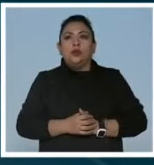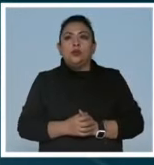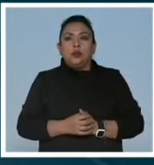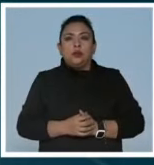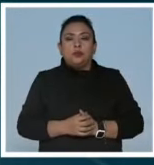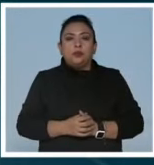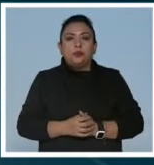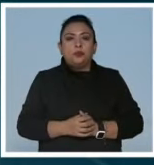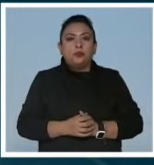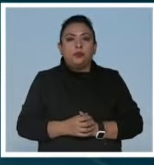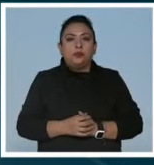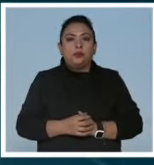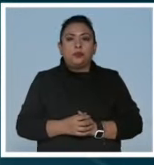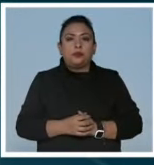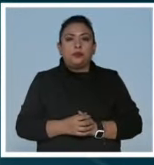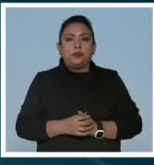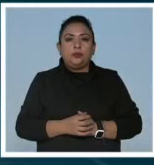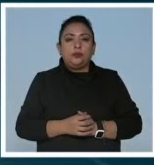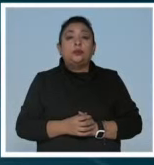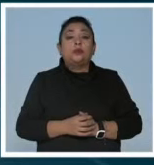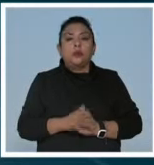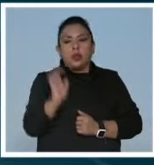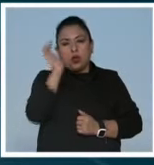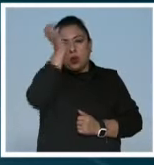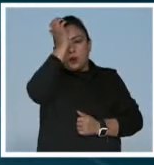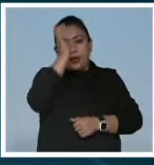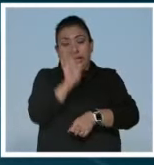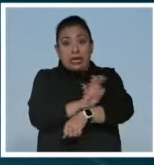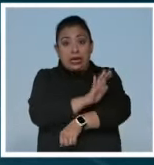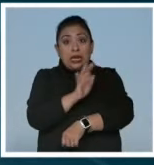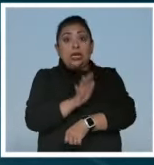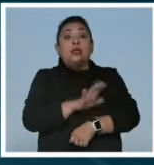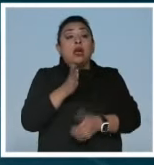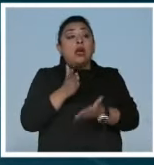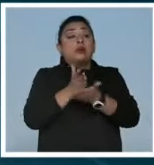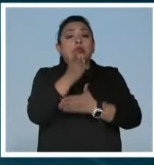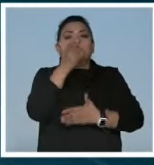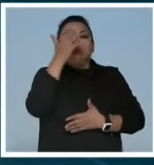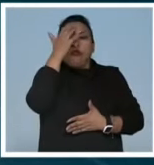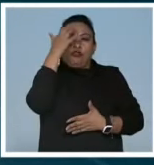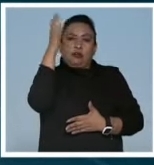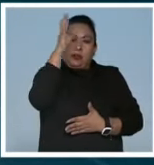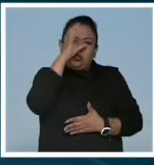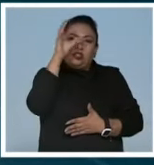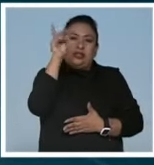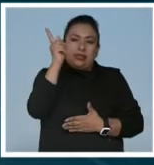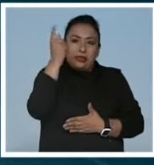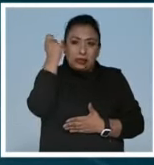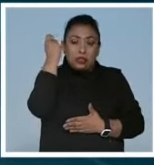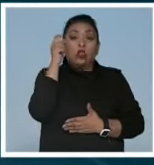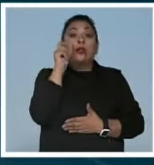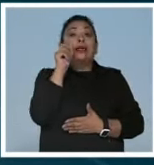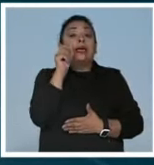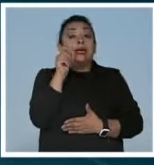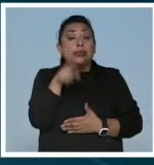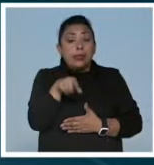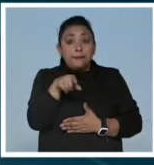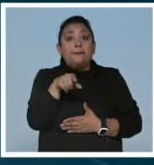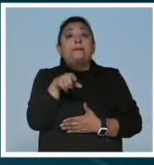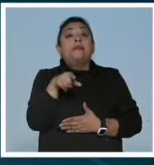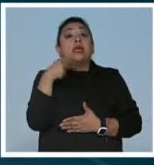tipo de enfoque permite descubrir... La Oveja Eléctrica no solo ha hecho accesible el conocimiento científico y tecnológico, sino que además